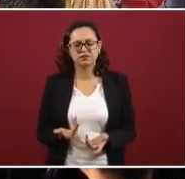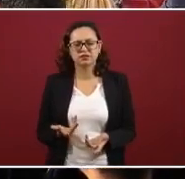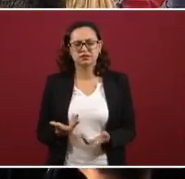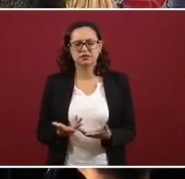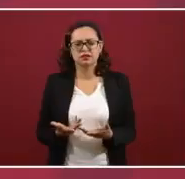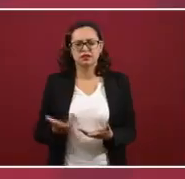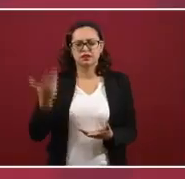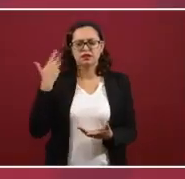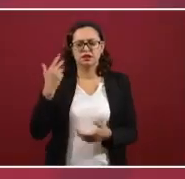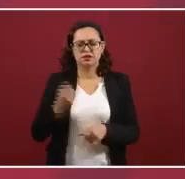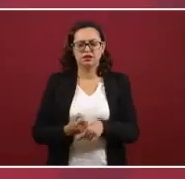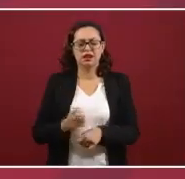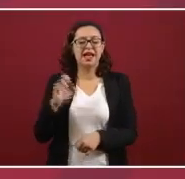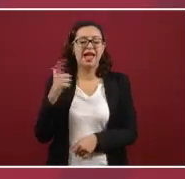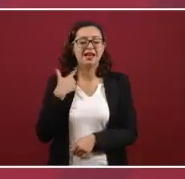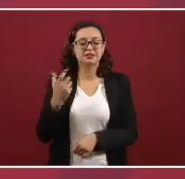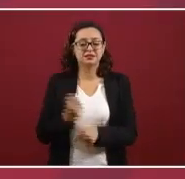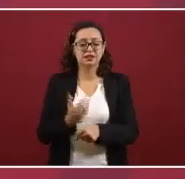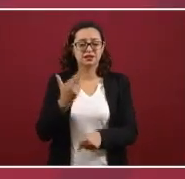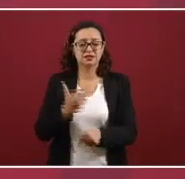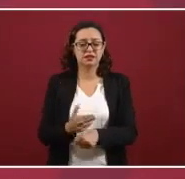anterior secretario de Hacienda